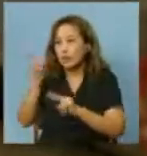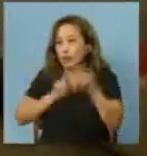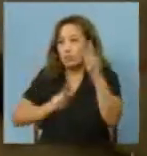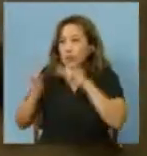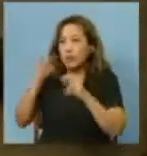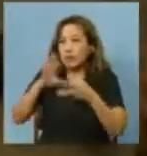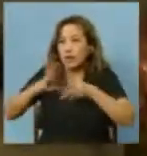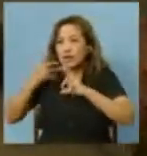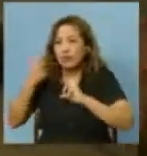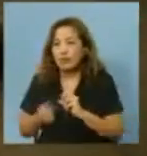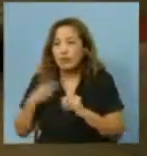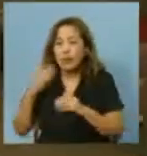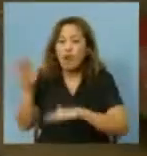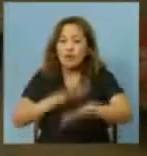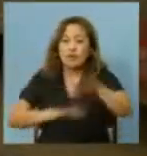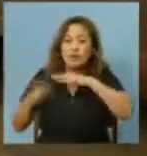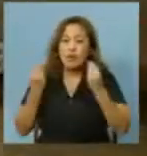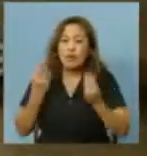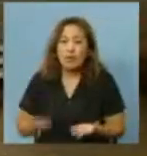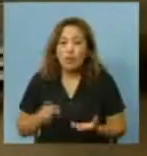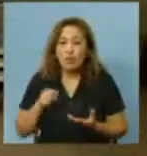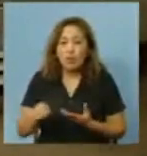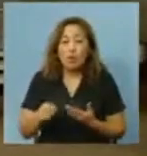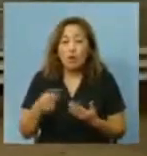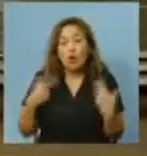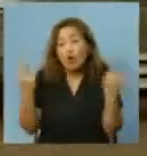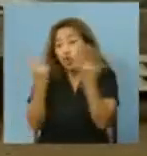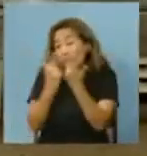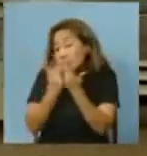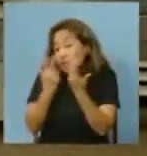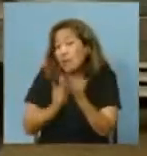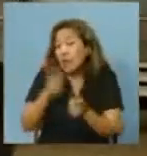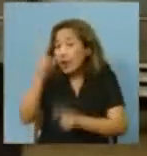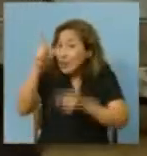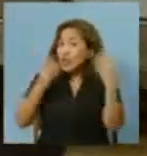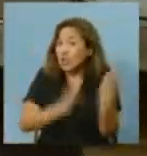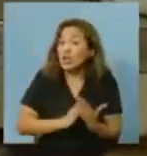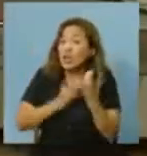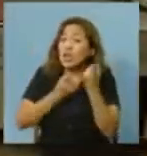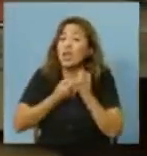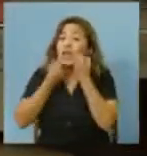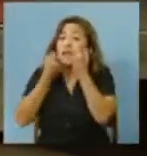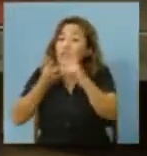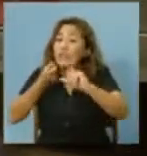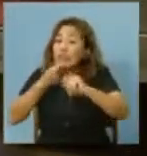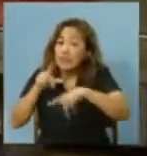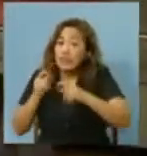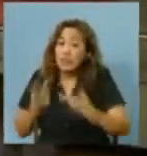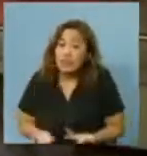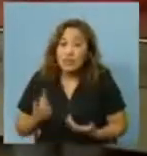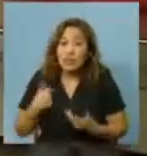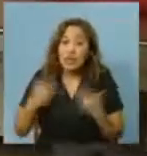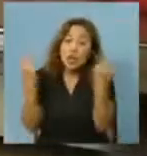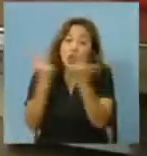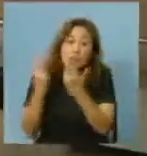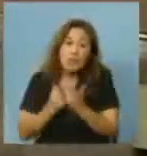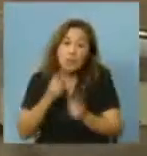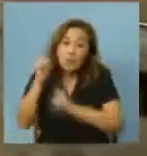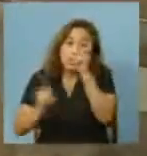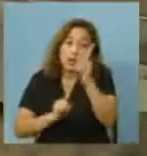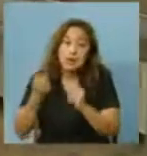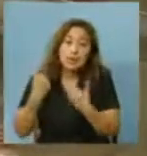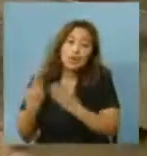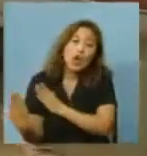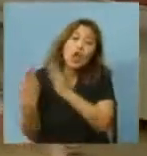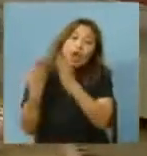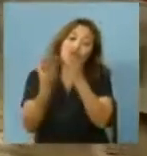de organizarlo a medida que podemos también, ¿no? Eso también hablamos con nuestros distribuidores, porque también eso tenemos que hablar con ellos, y a veces ellos también son